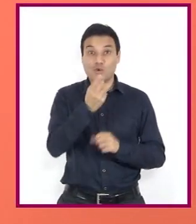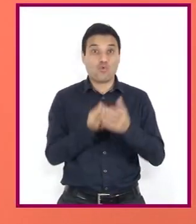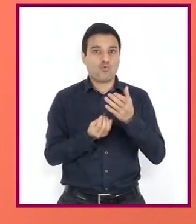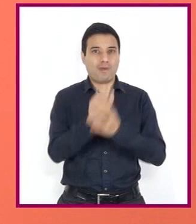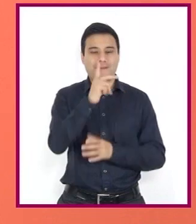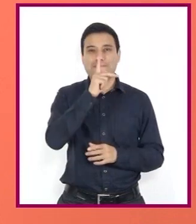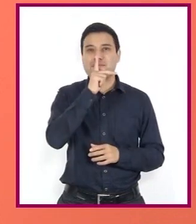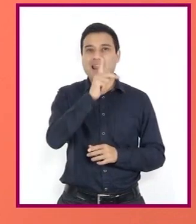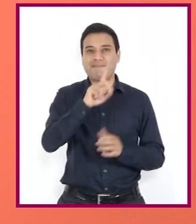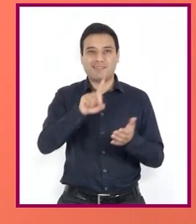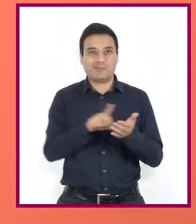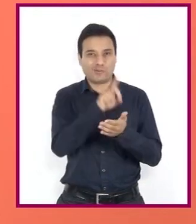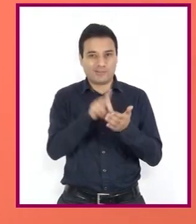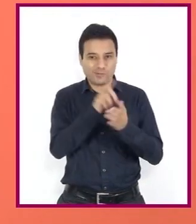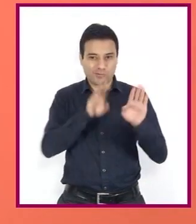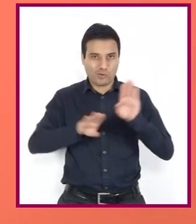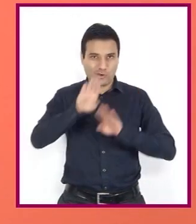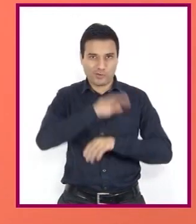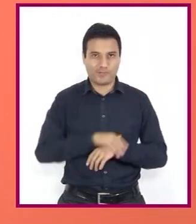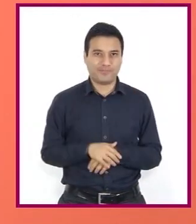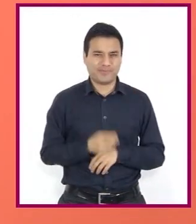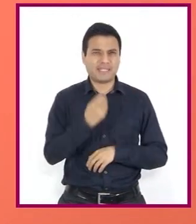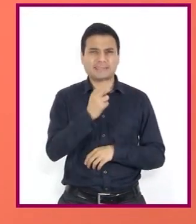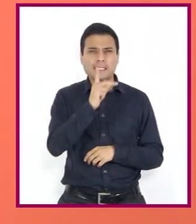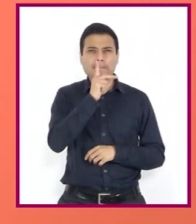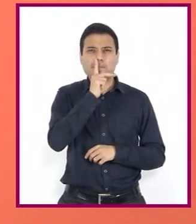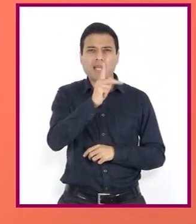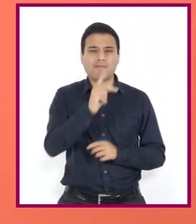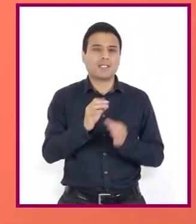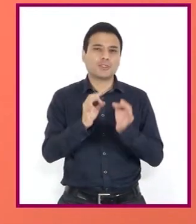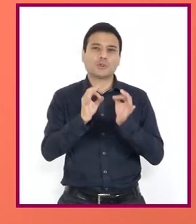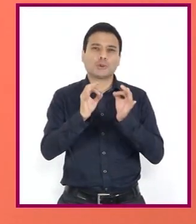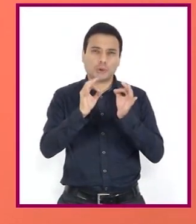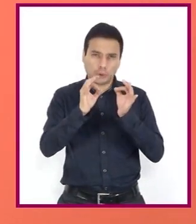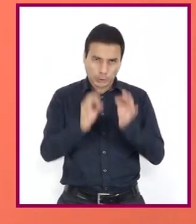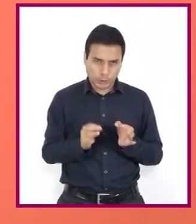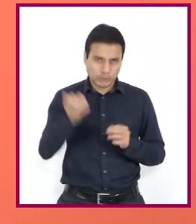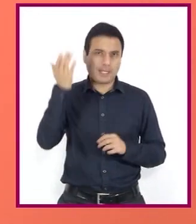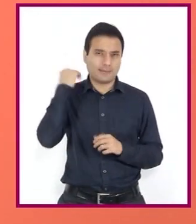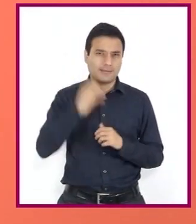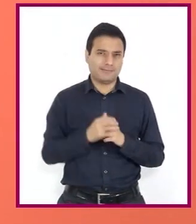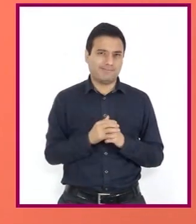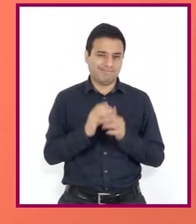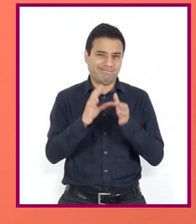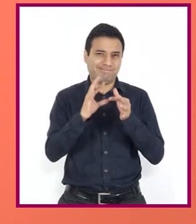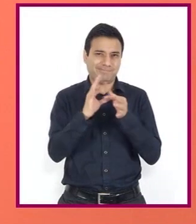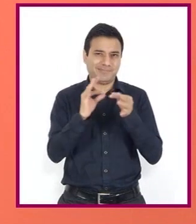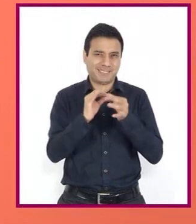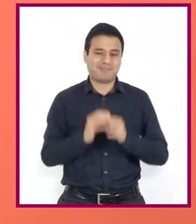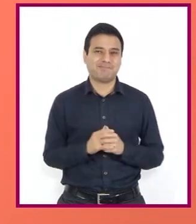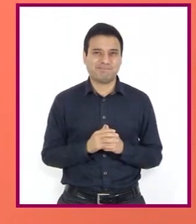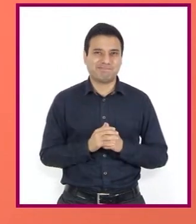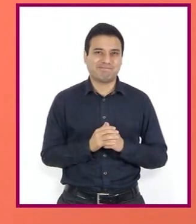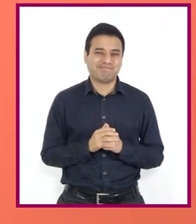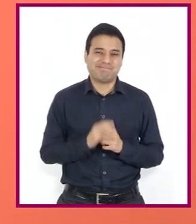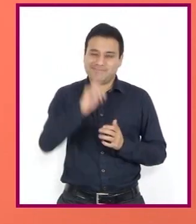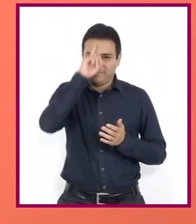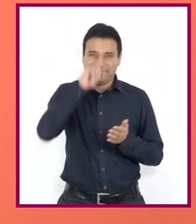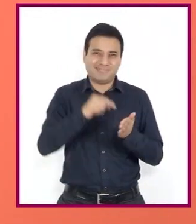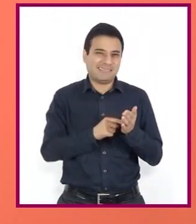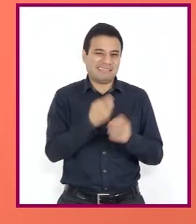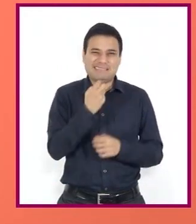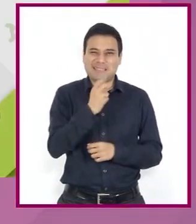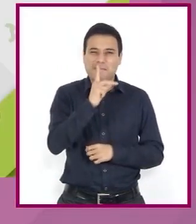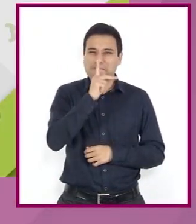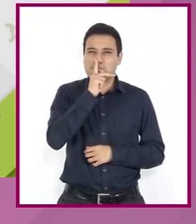su abecedario biológico. Este concepto estuvo presente a lo largo de la sesión y sin duda es un pilar de